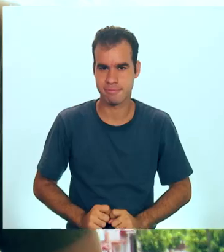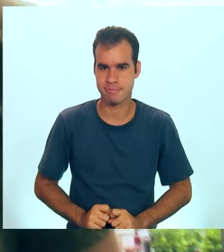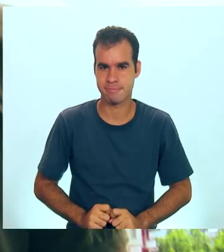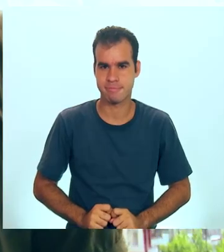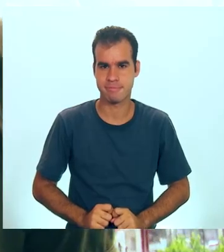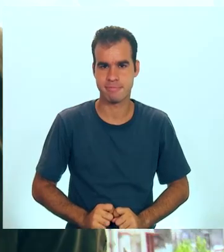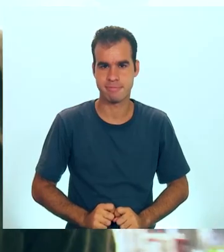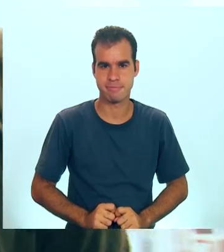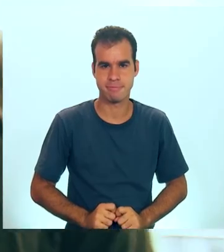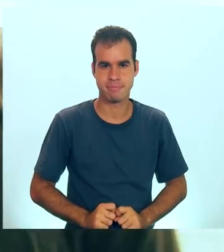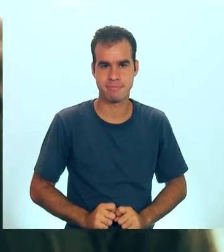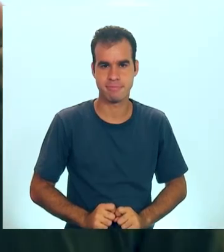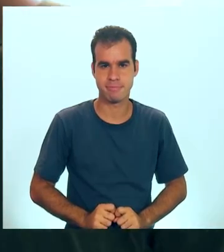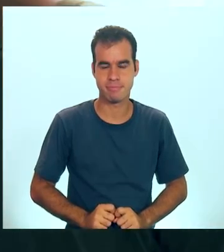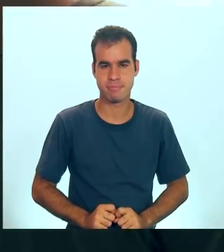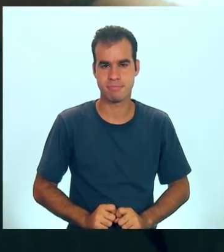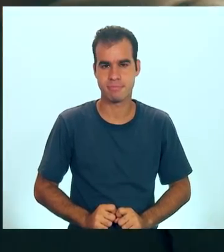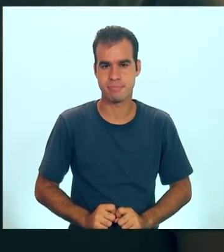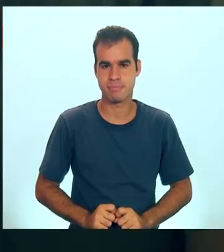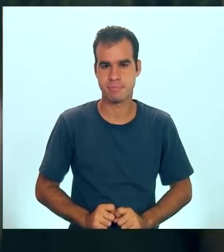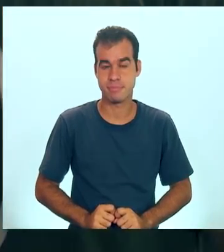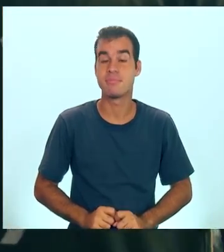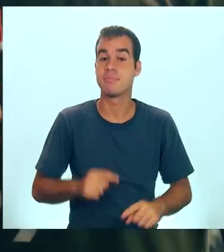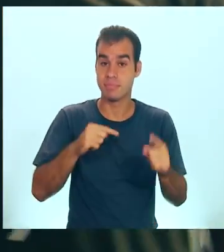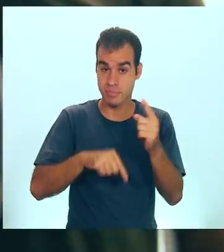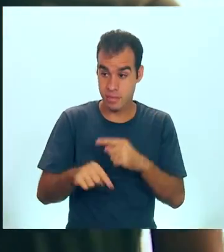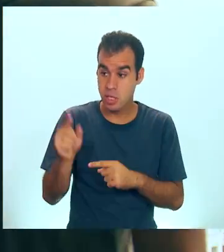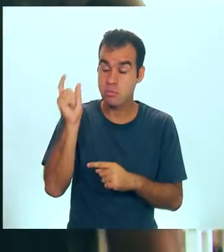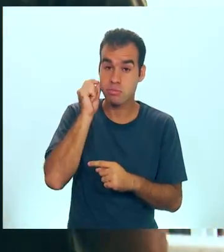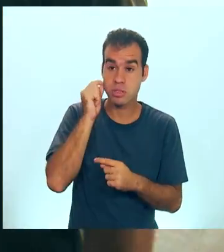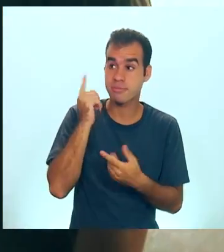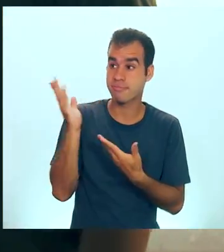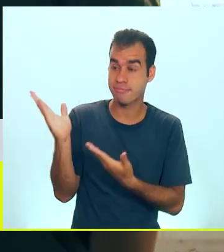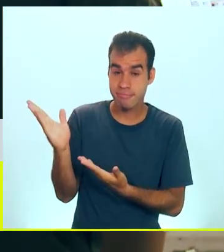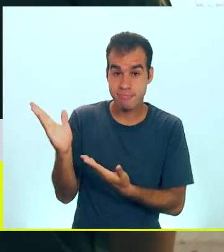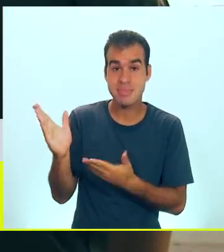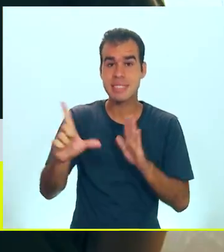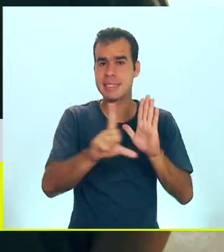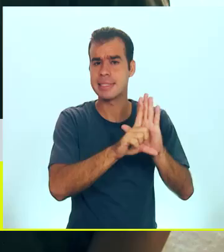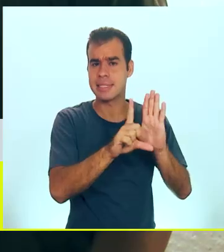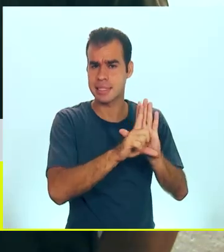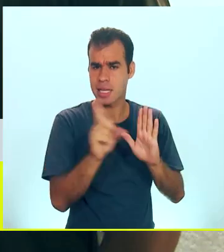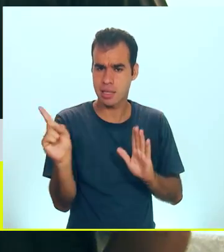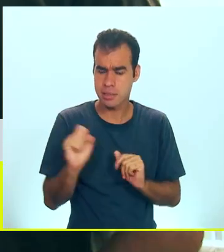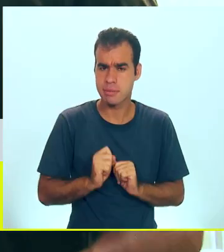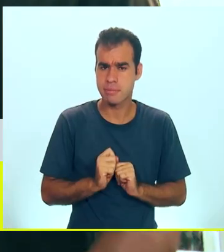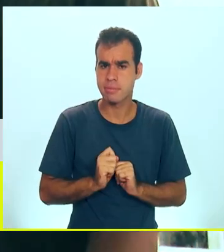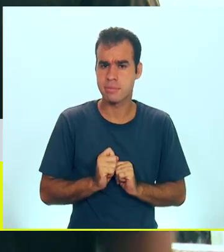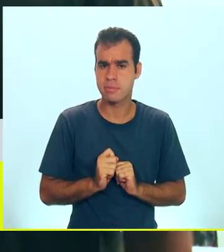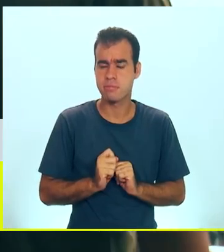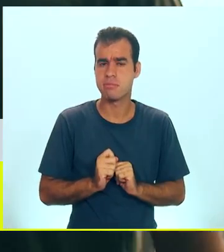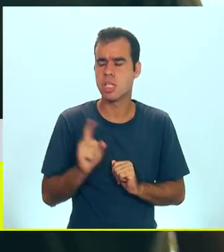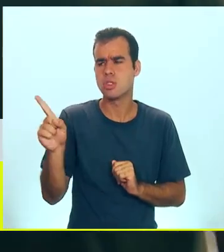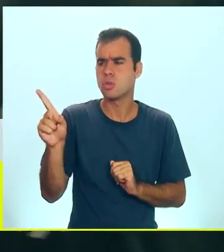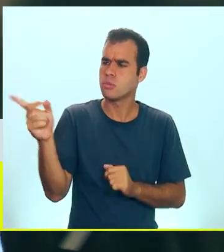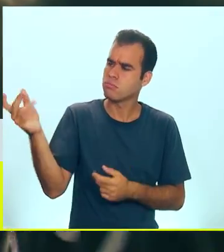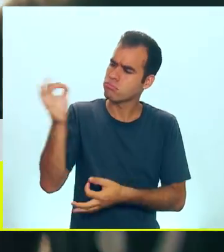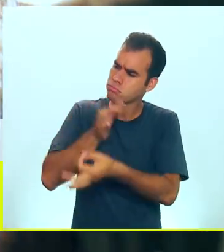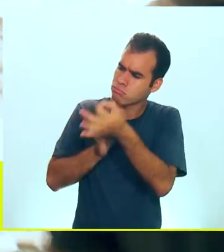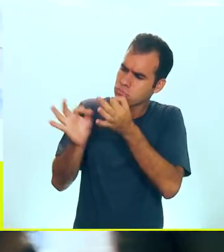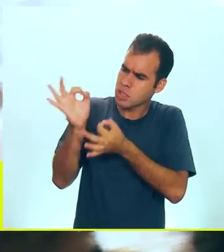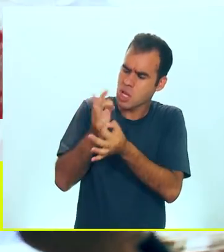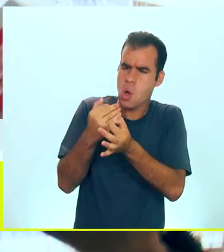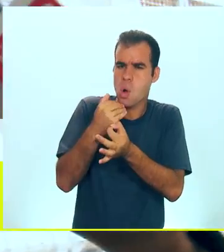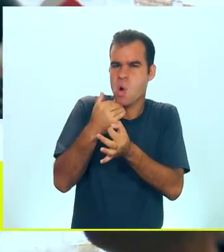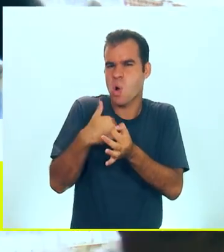En estos momentos me encuentro conversando con la licenciada Giana Galindo. Bienvenida a nuestro programa y cuéntame un poco de qué va tu función.